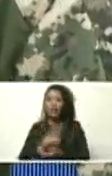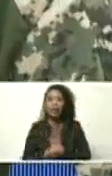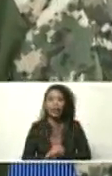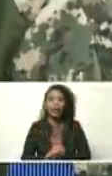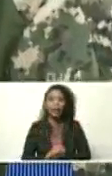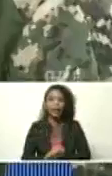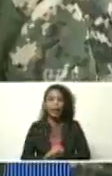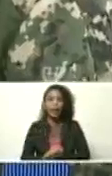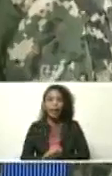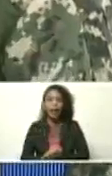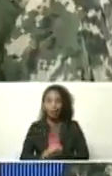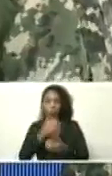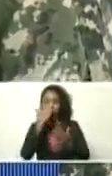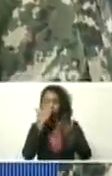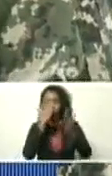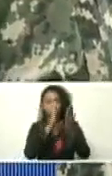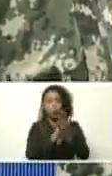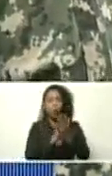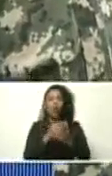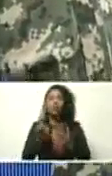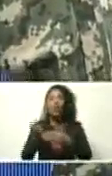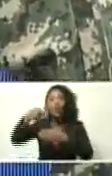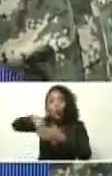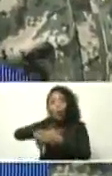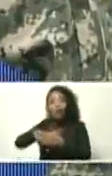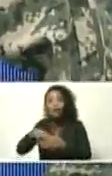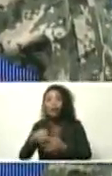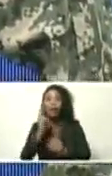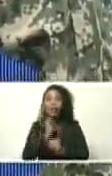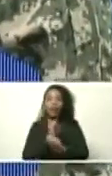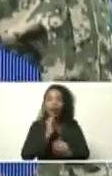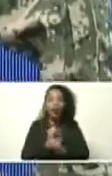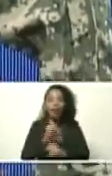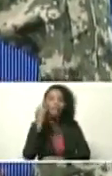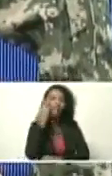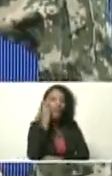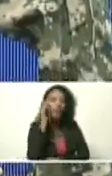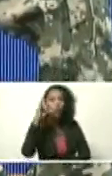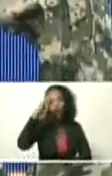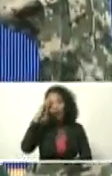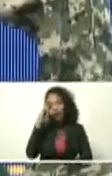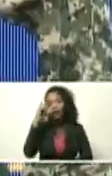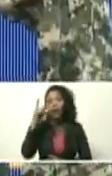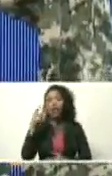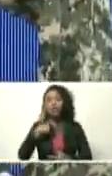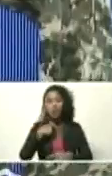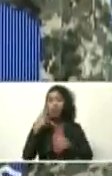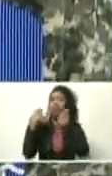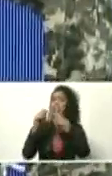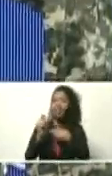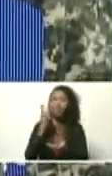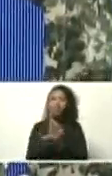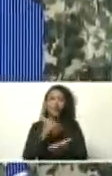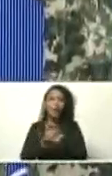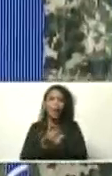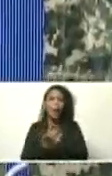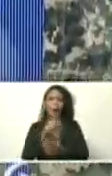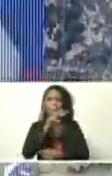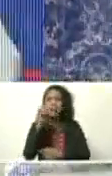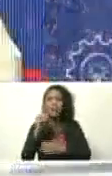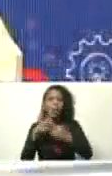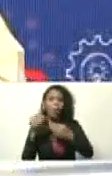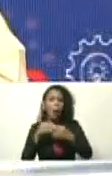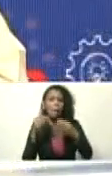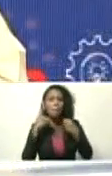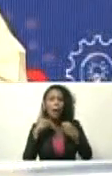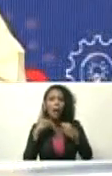en su muro de Facebook, en su cuenta de Instagram. Estoy vendiendo tortas a $20